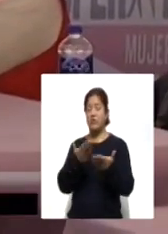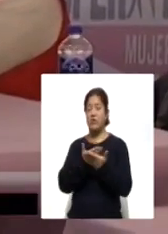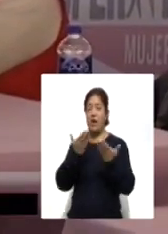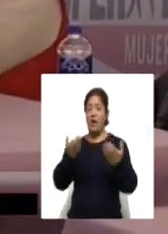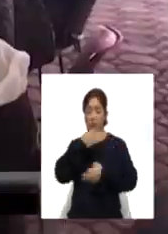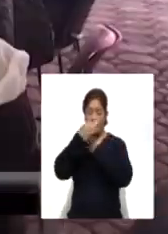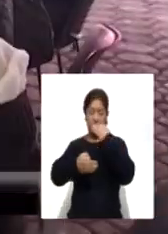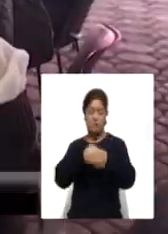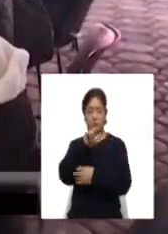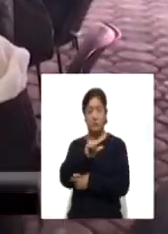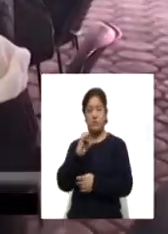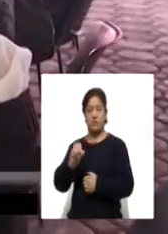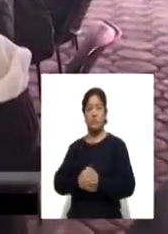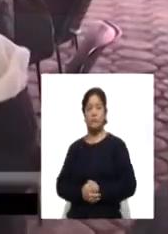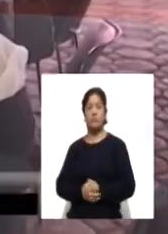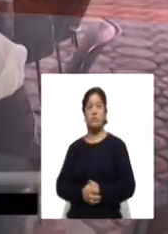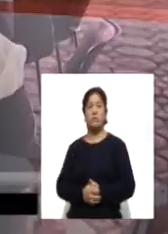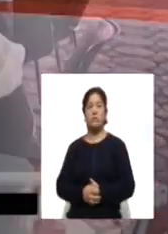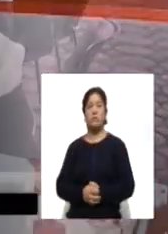Corona, Ahora Noticias.